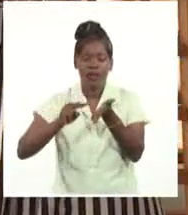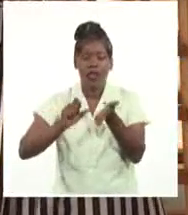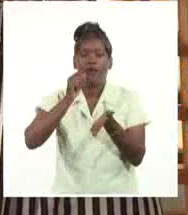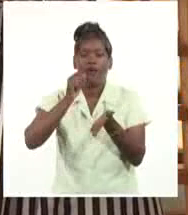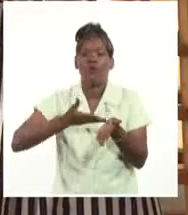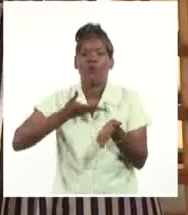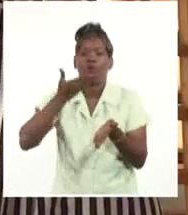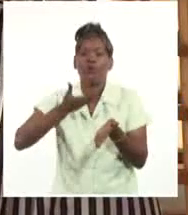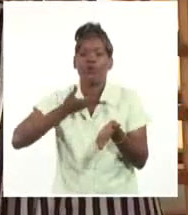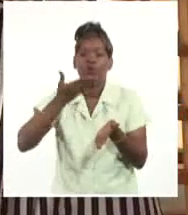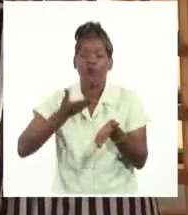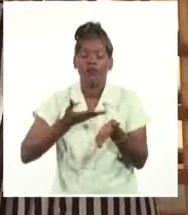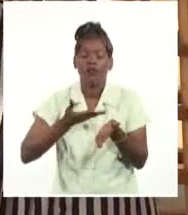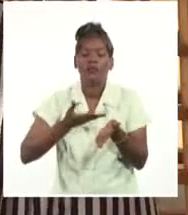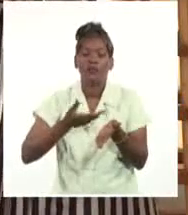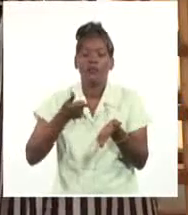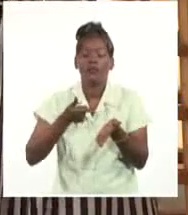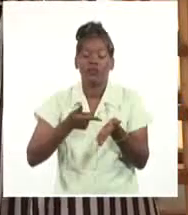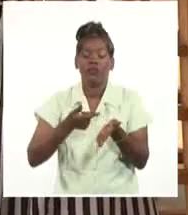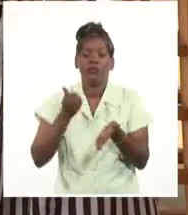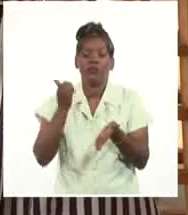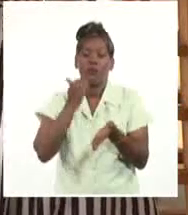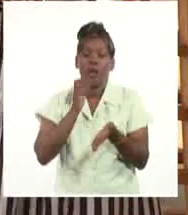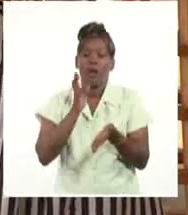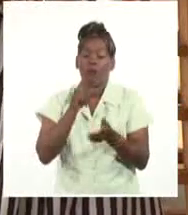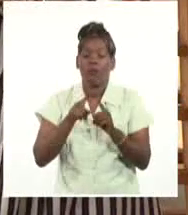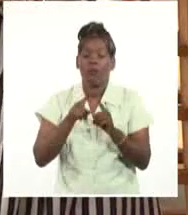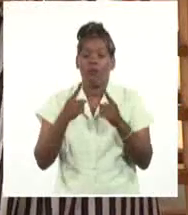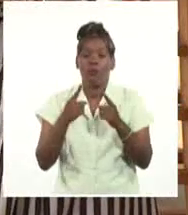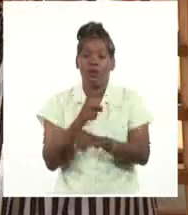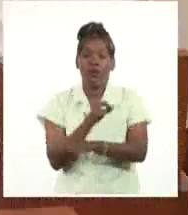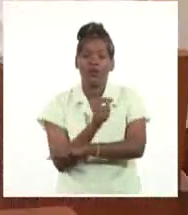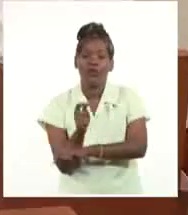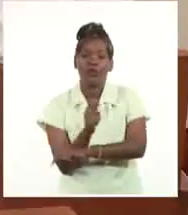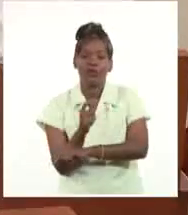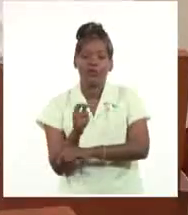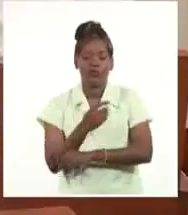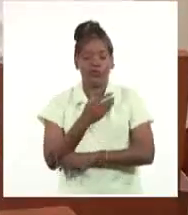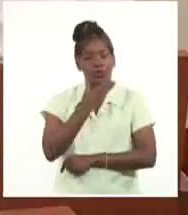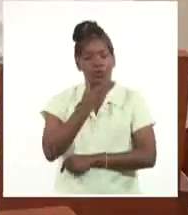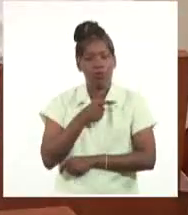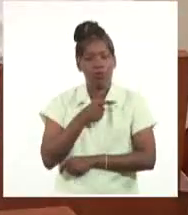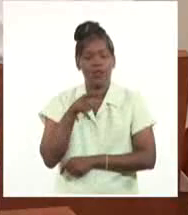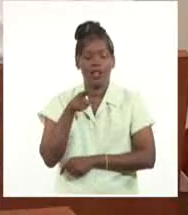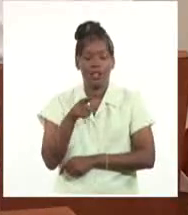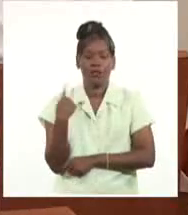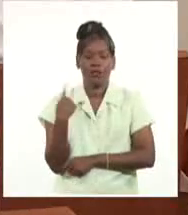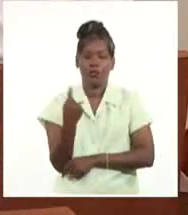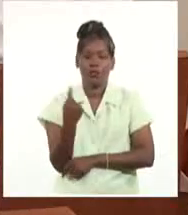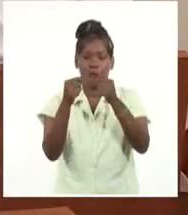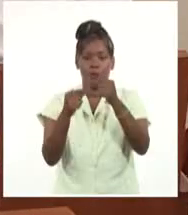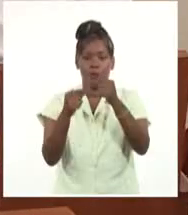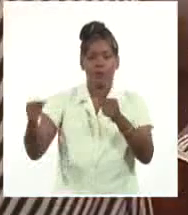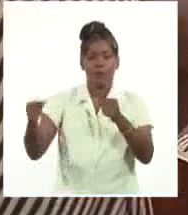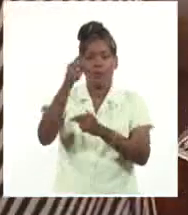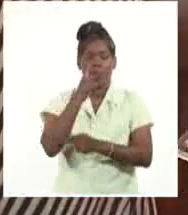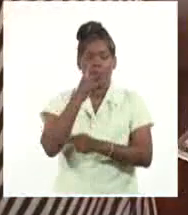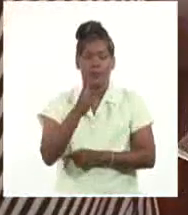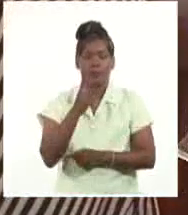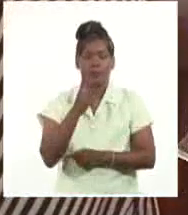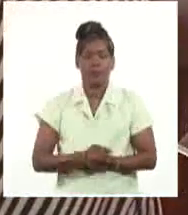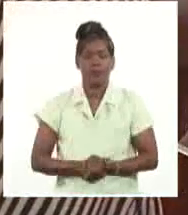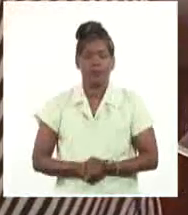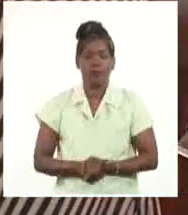un concurso que es, digamos, muy pretendido, sobre todo entre los más jóvenes. Premiación del concurso de minicuentos El